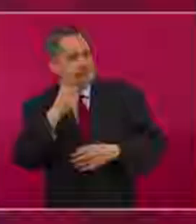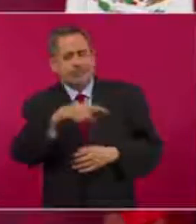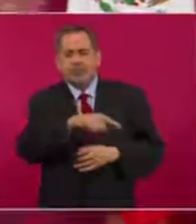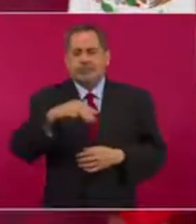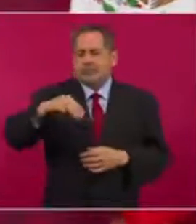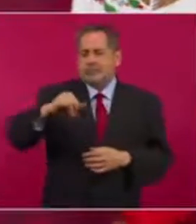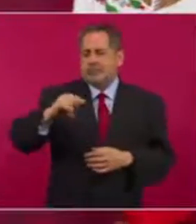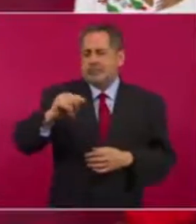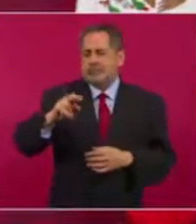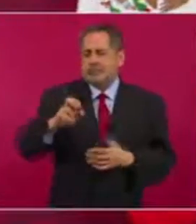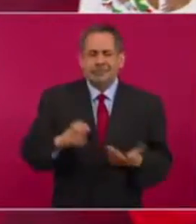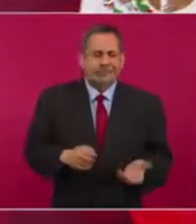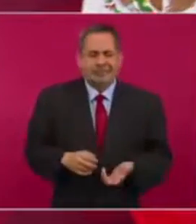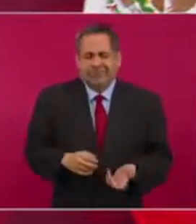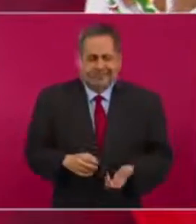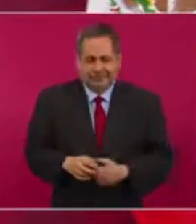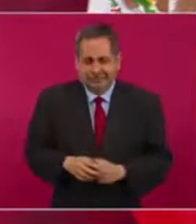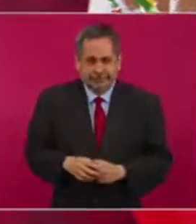porque